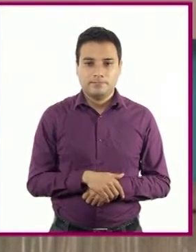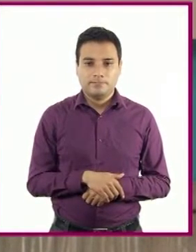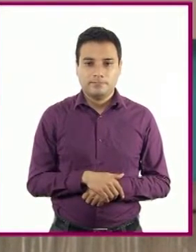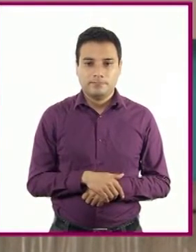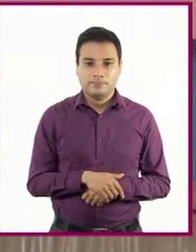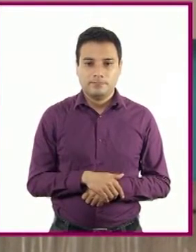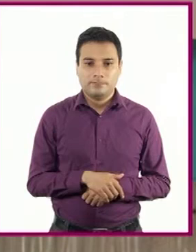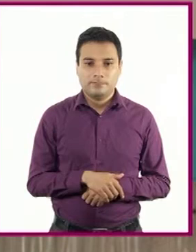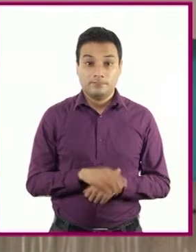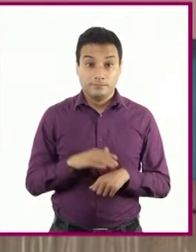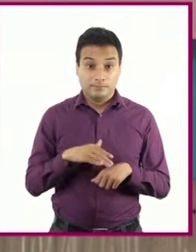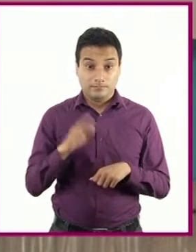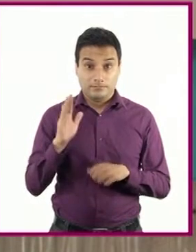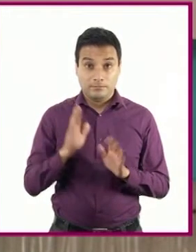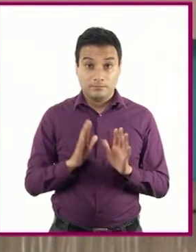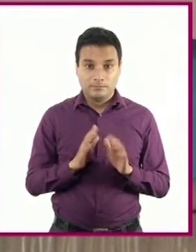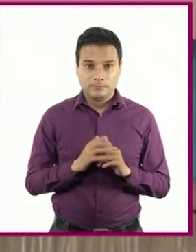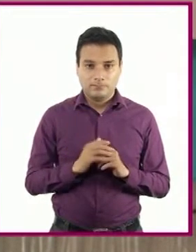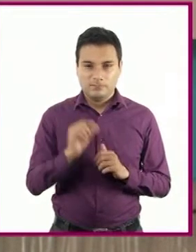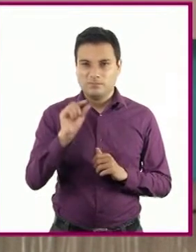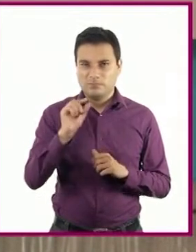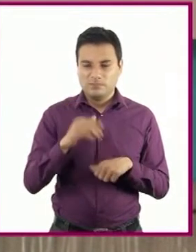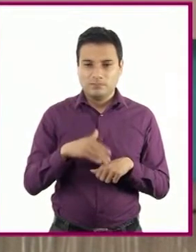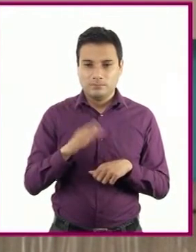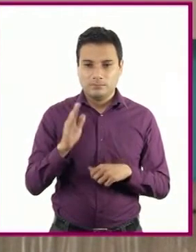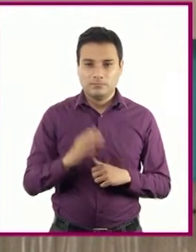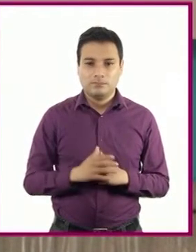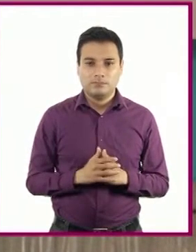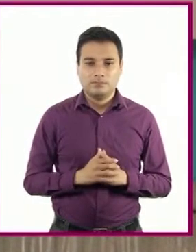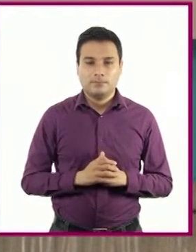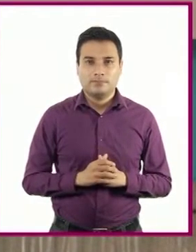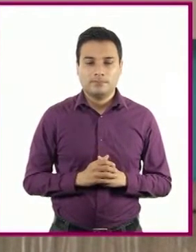le coloco más indicador? Un poco más, maestra. Claro.